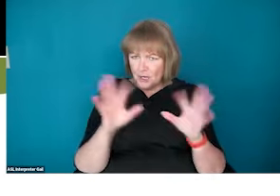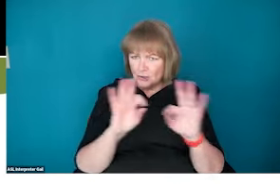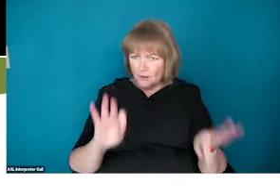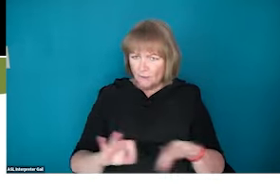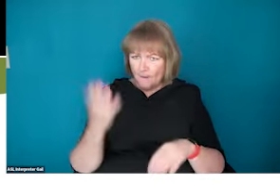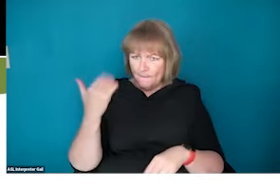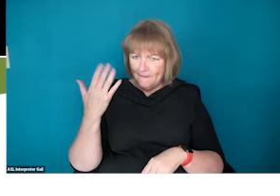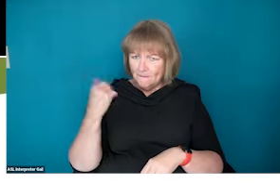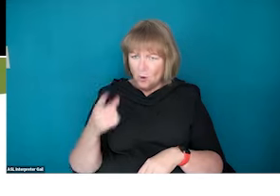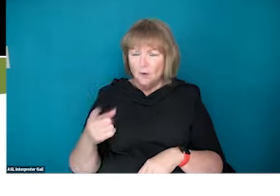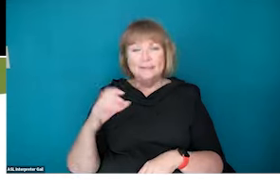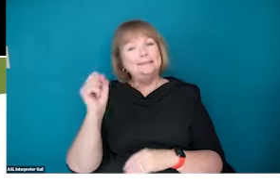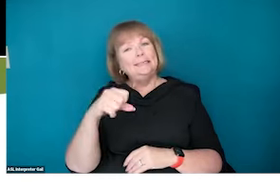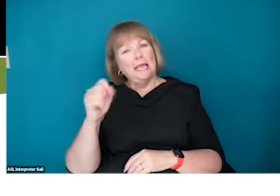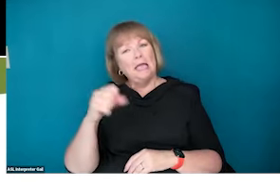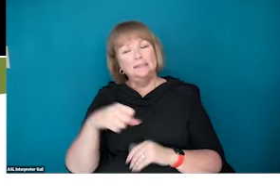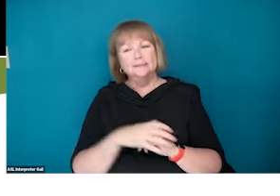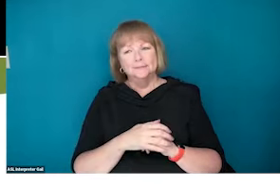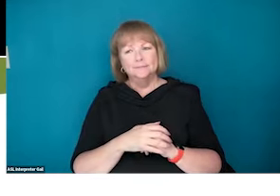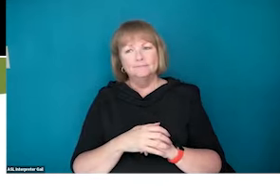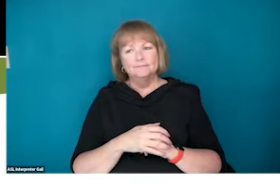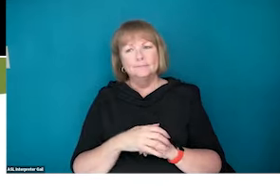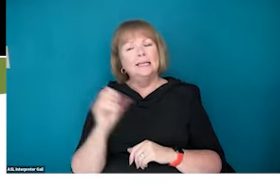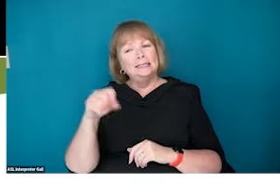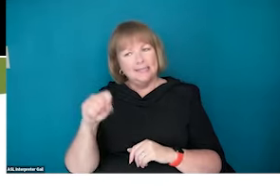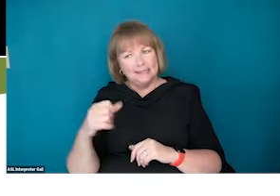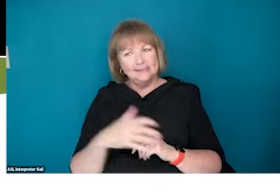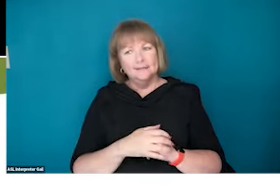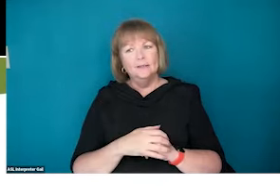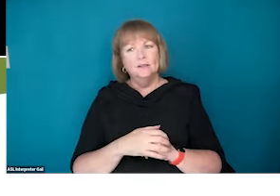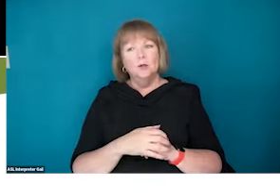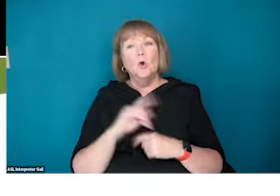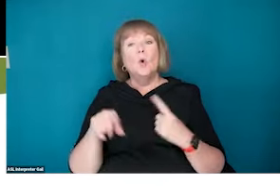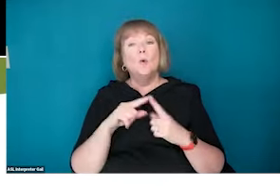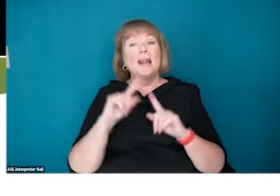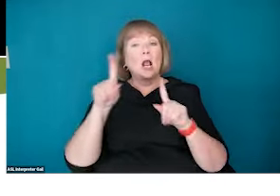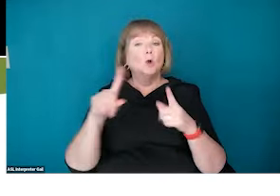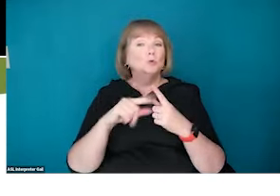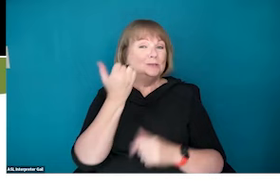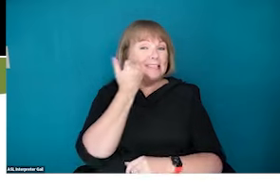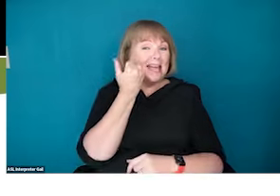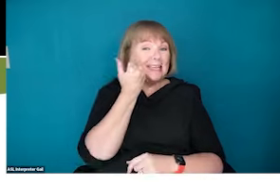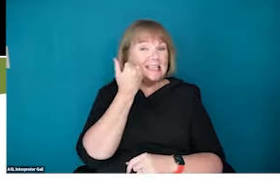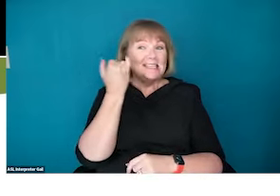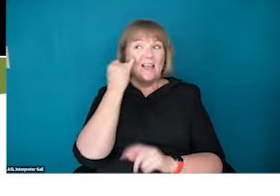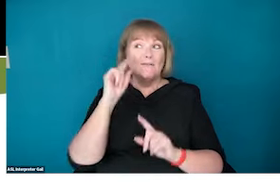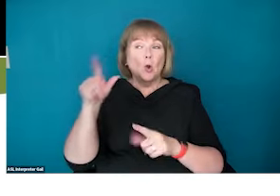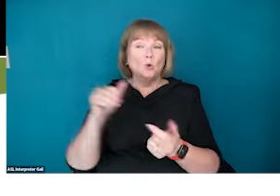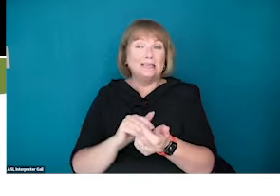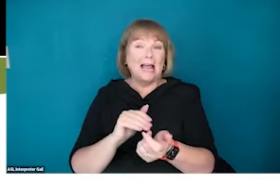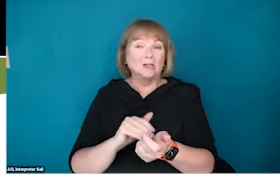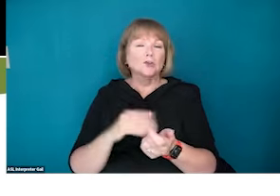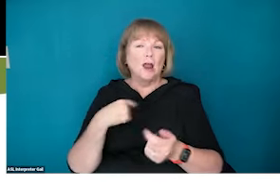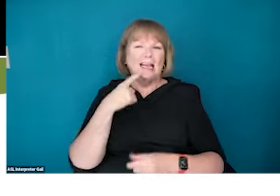un formulario, voy a firmar este formulario para que cuando me llame a preguntar qué pasó, qué pasa, qué tengo, tenemos que hacer, qué otras citas tengo, ustedes puedan hablar